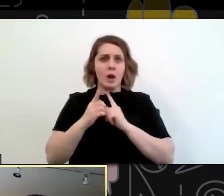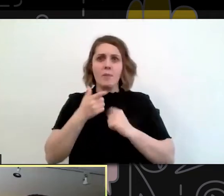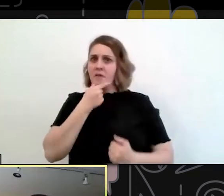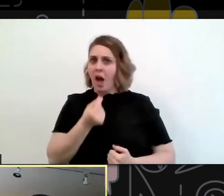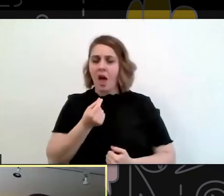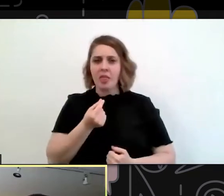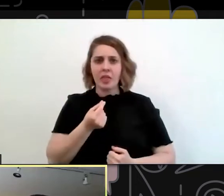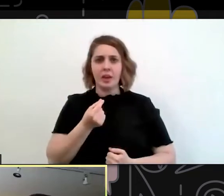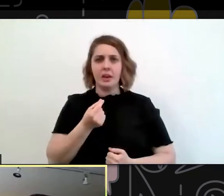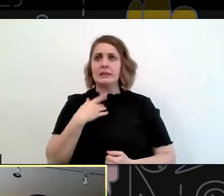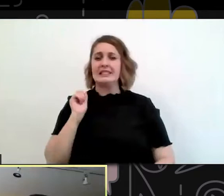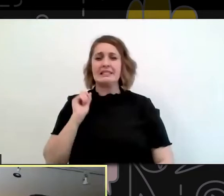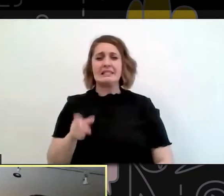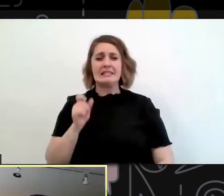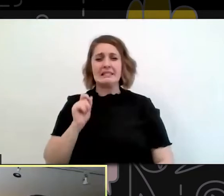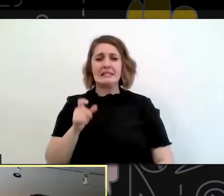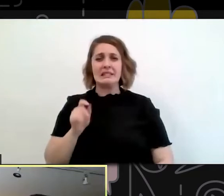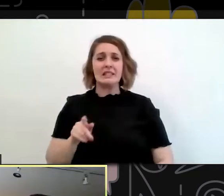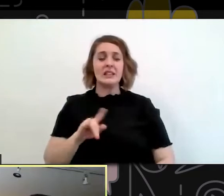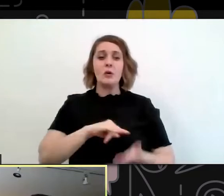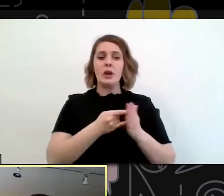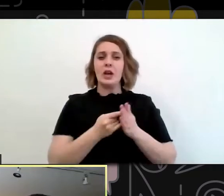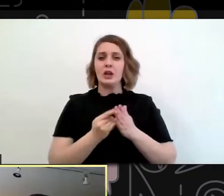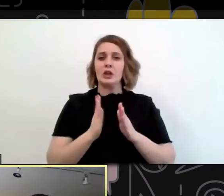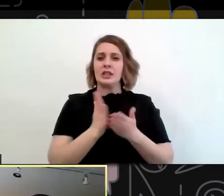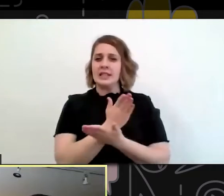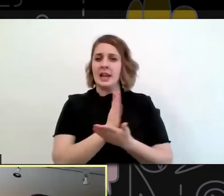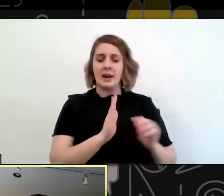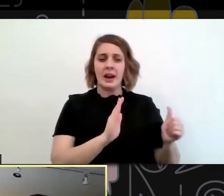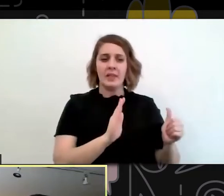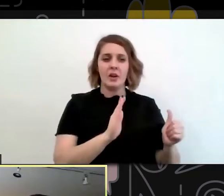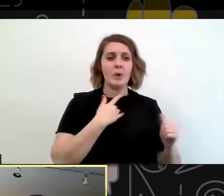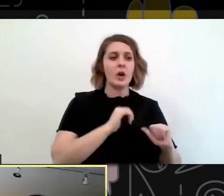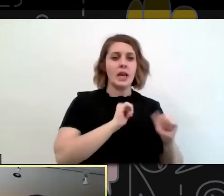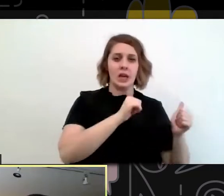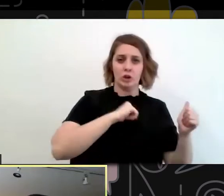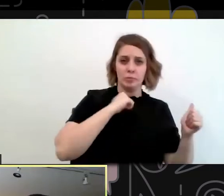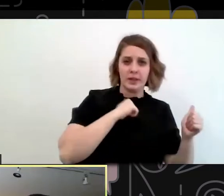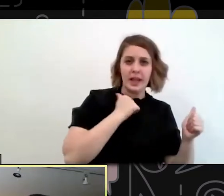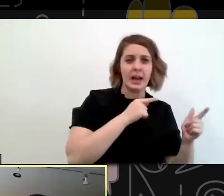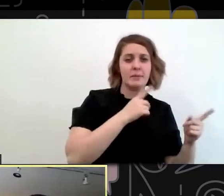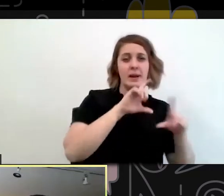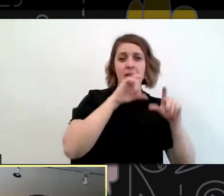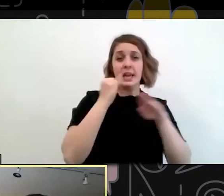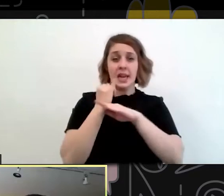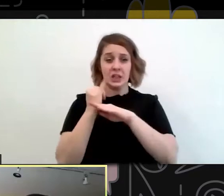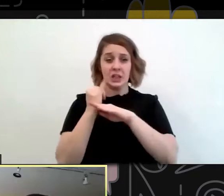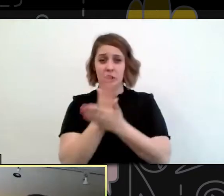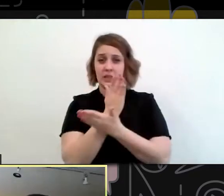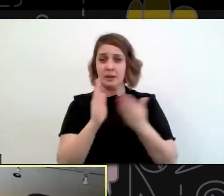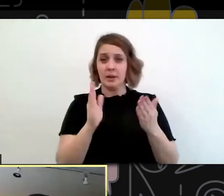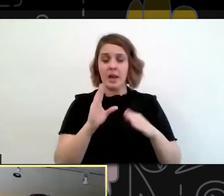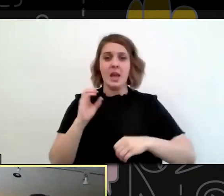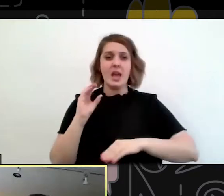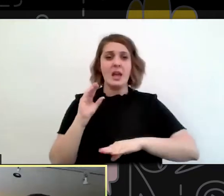Hay habitualmente proyectos aislados a iniciativa de hospitales e institutos. La inversión es